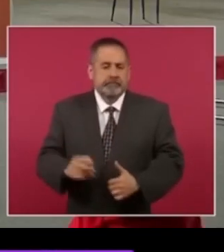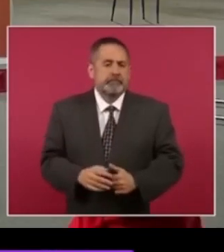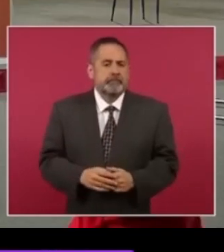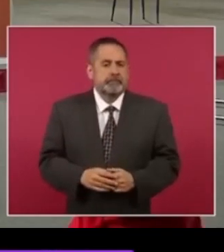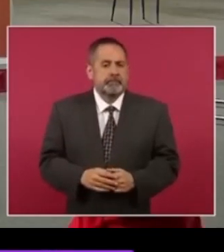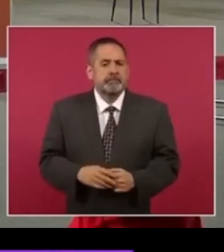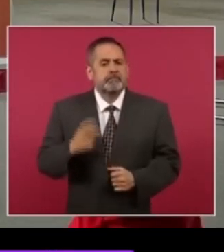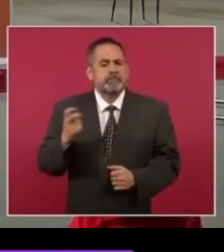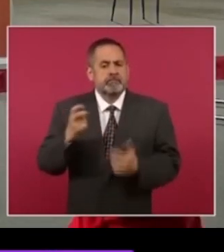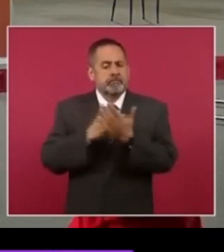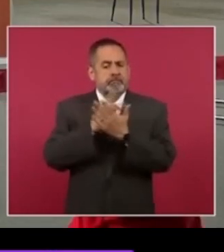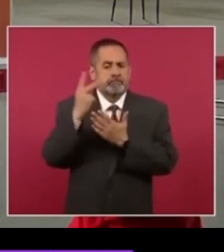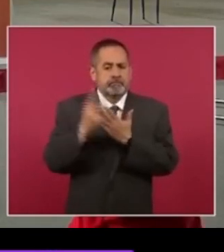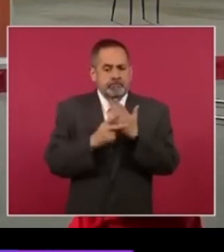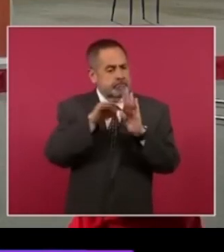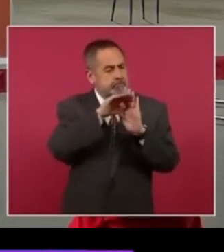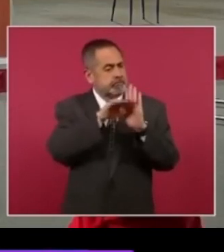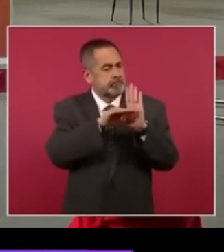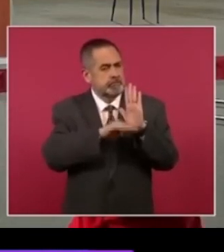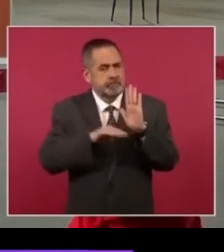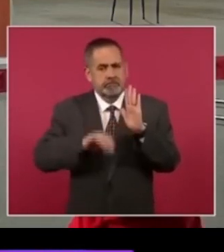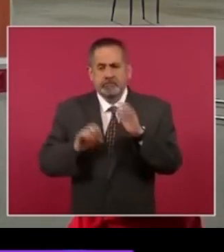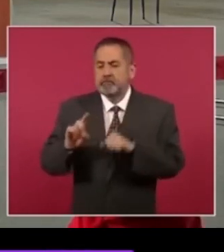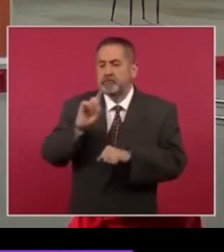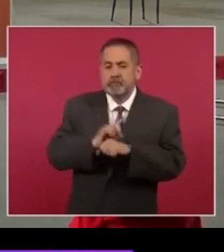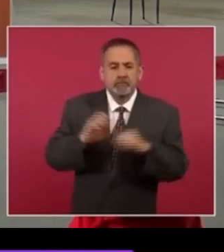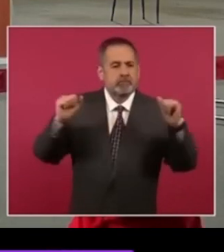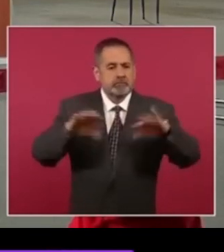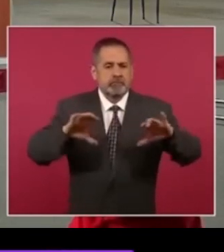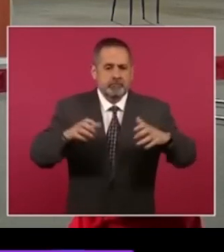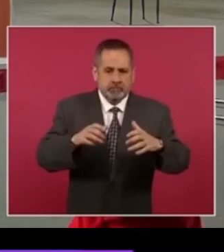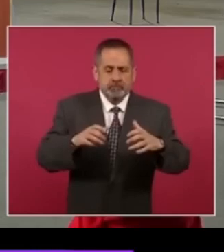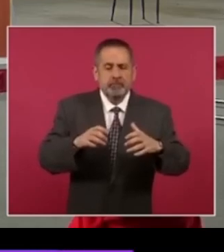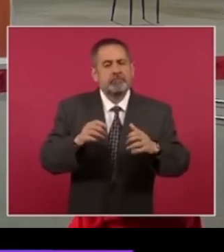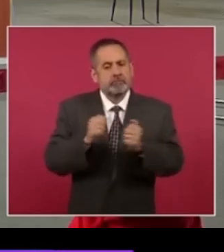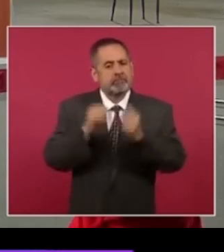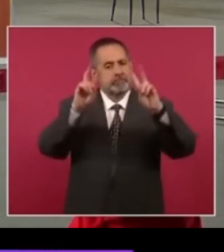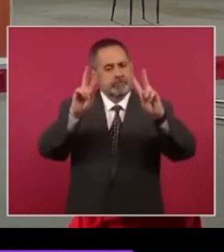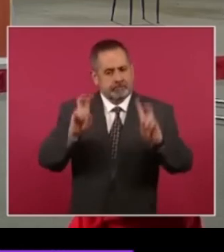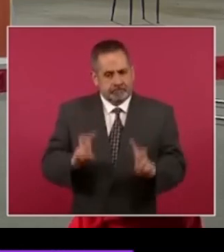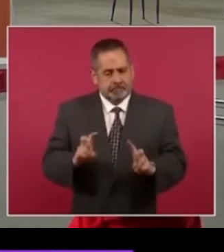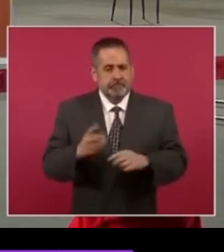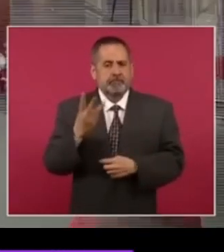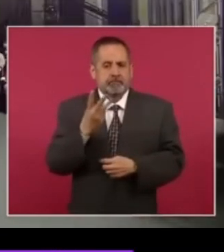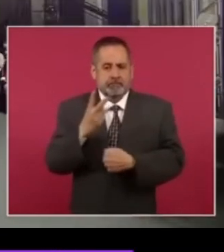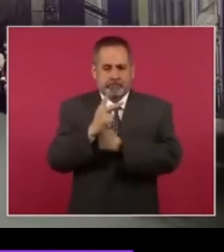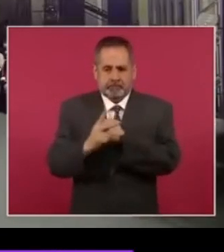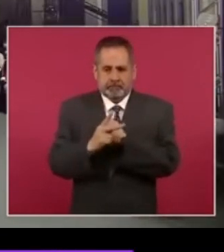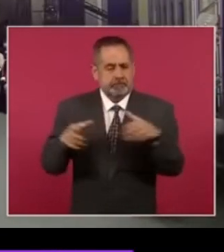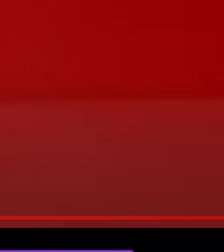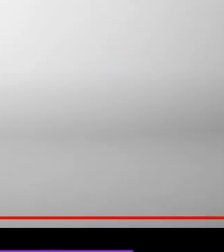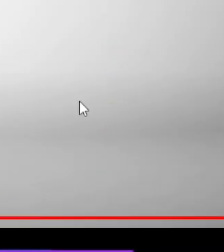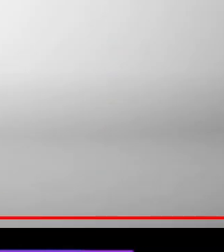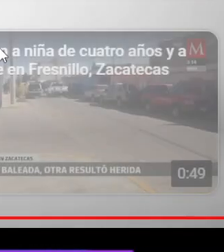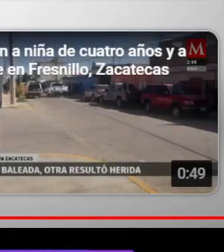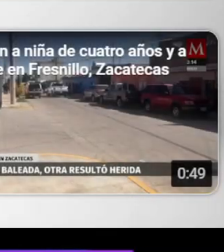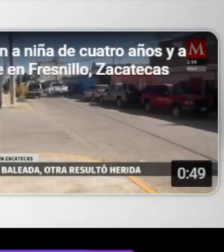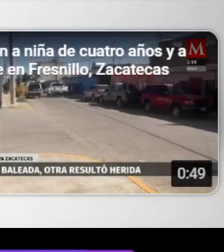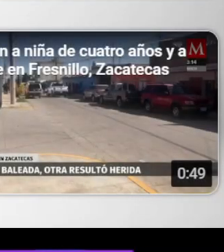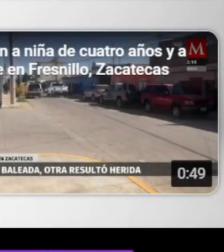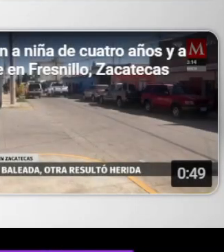Este es el programa, señor presidente, que tenemos hasta el día de hoy, de la cumbre y los principales temas que se van a tocar. Muchas gracias.